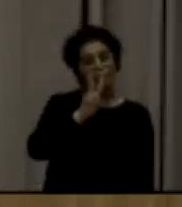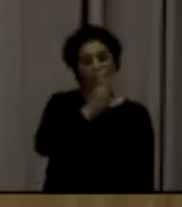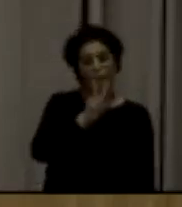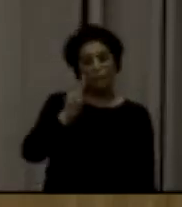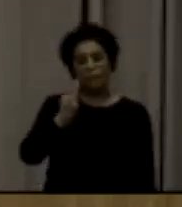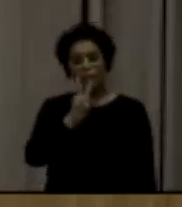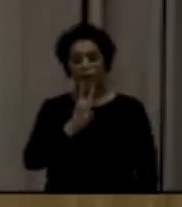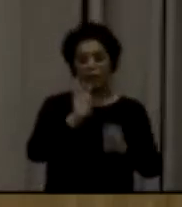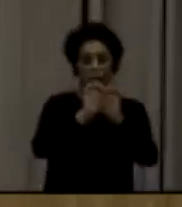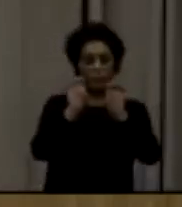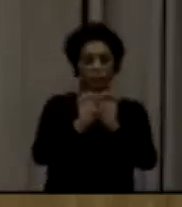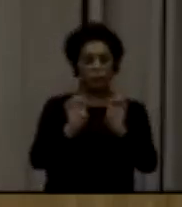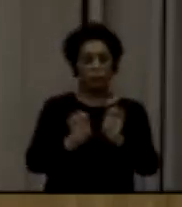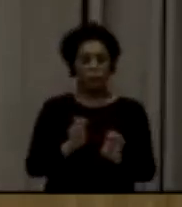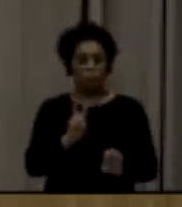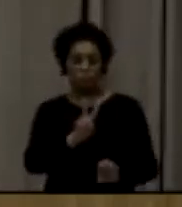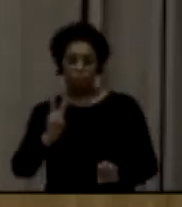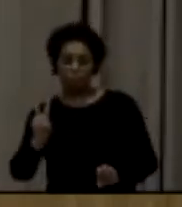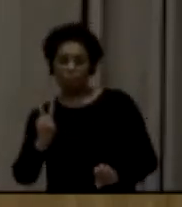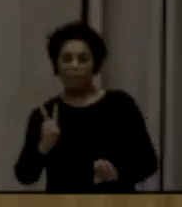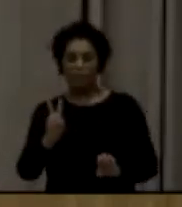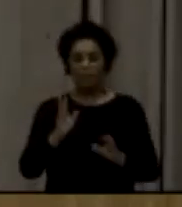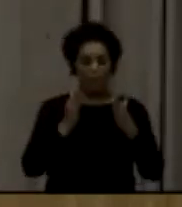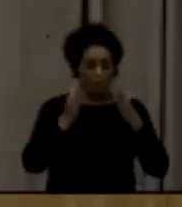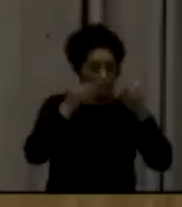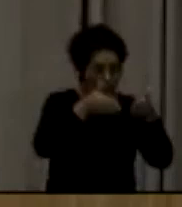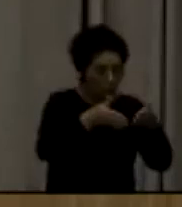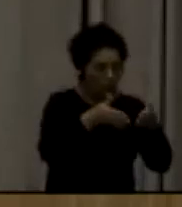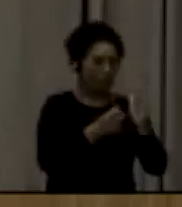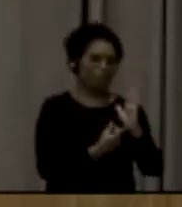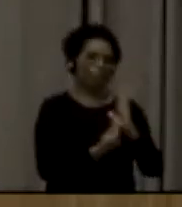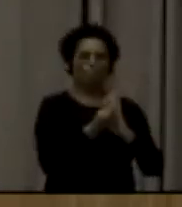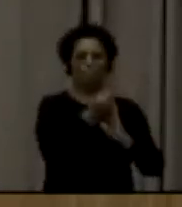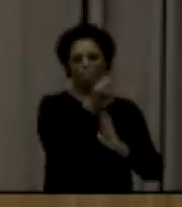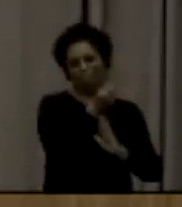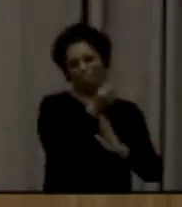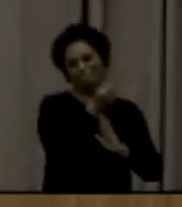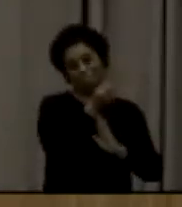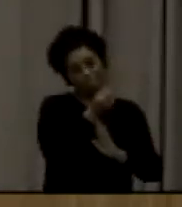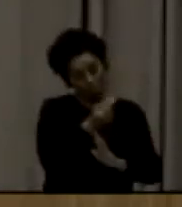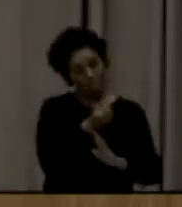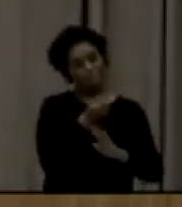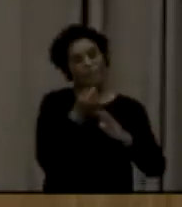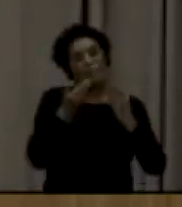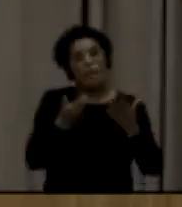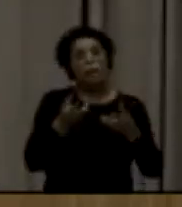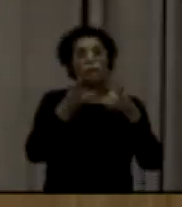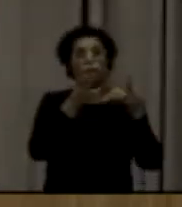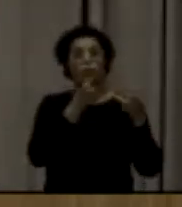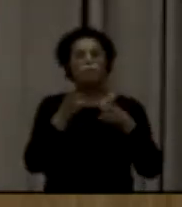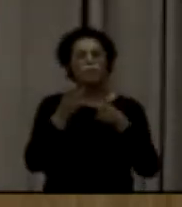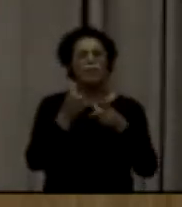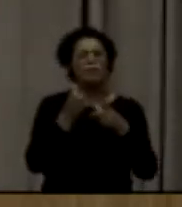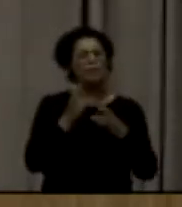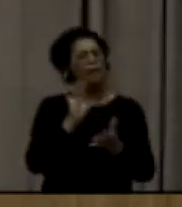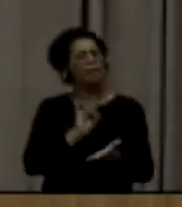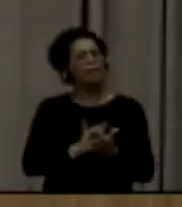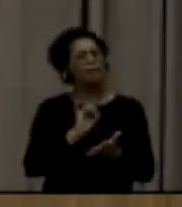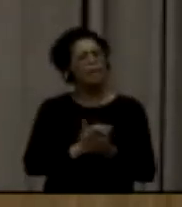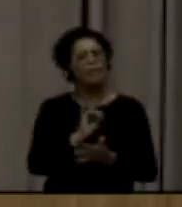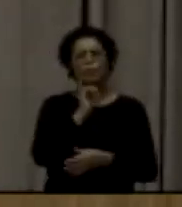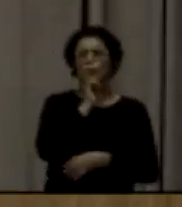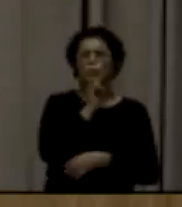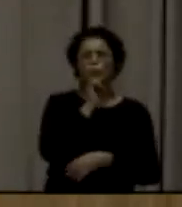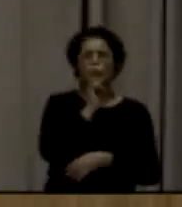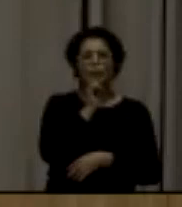estructura para favorecer a esos capitales entonces uno observaba por ejemplo que de repente en